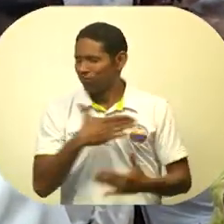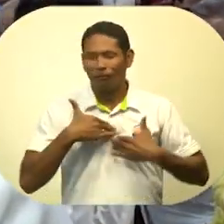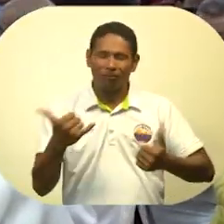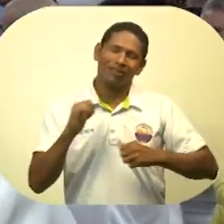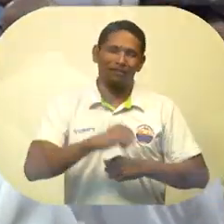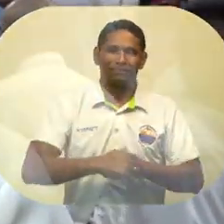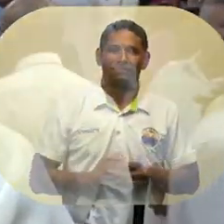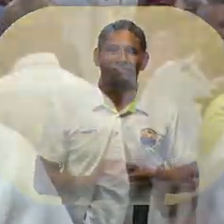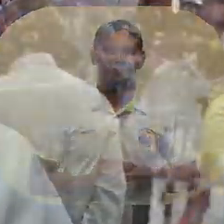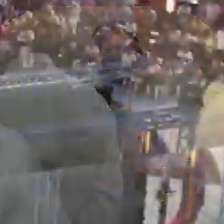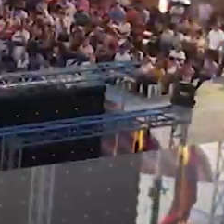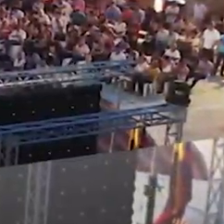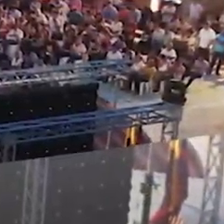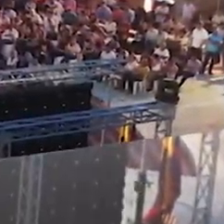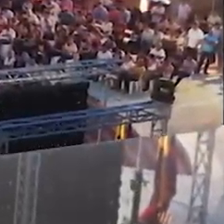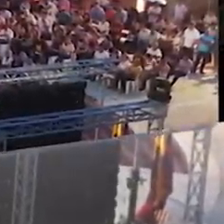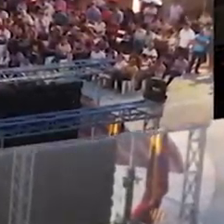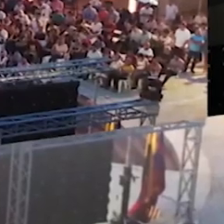muy feliz, muy dedicada.